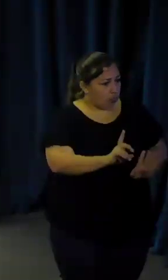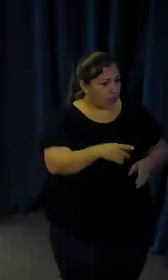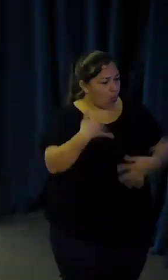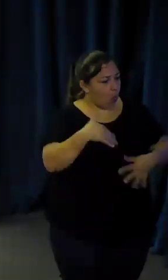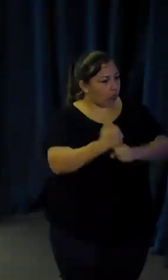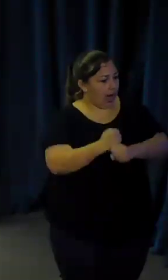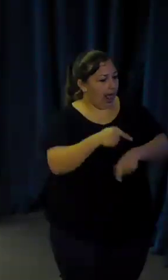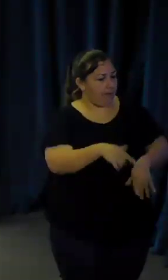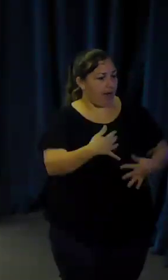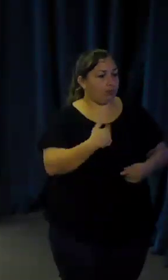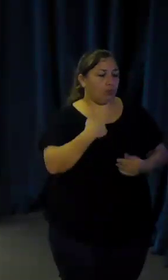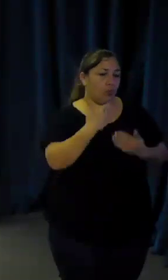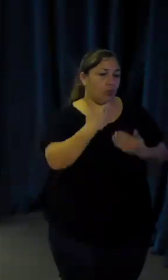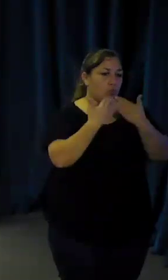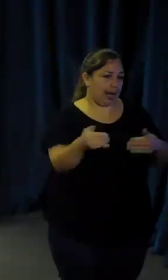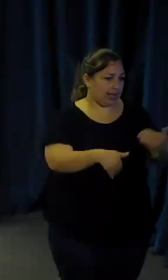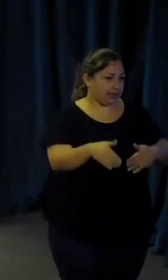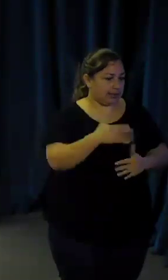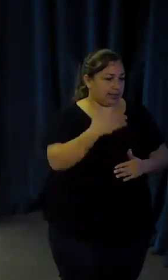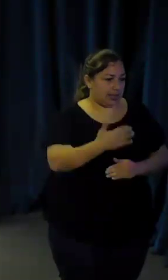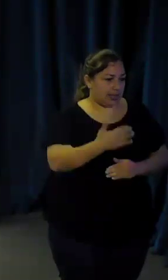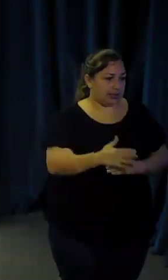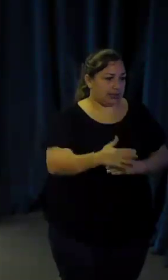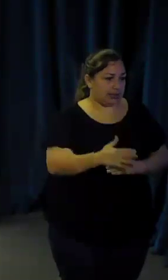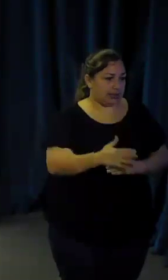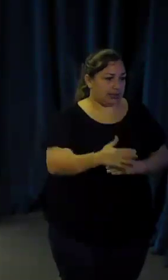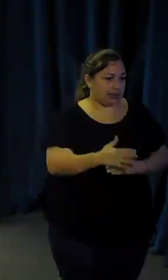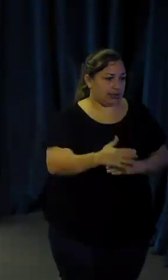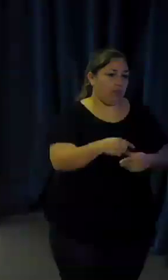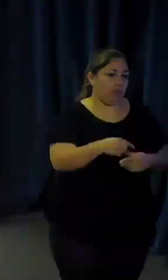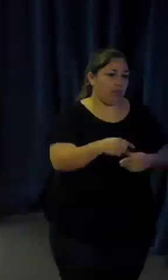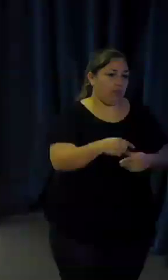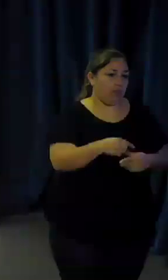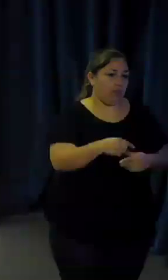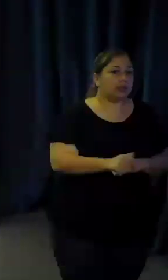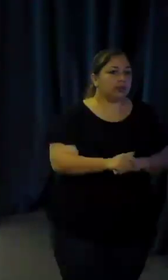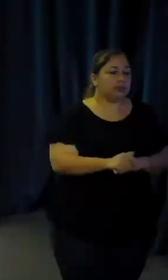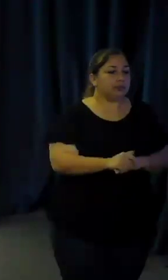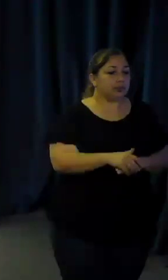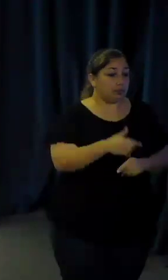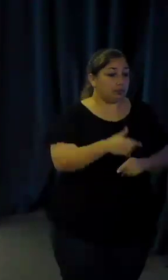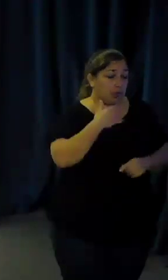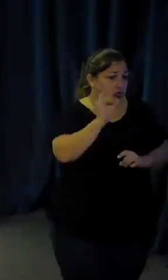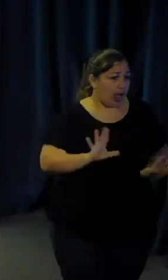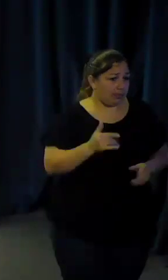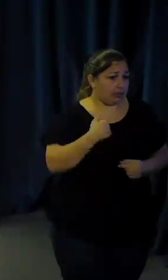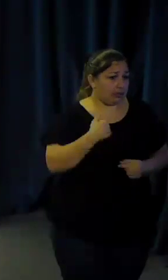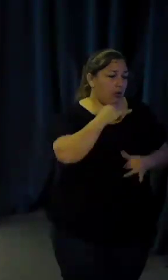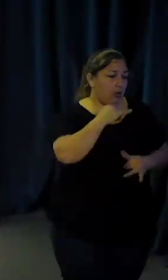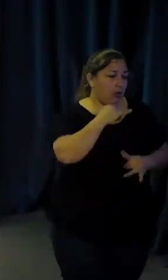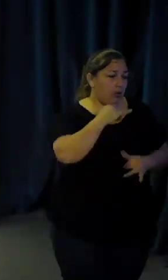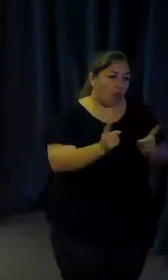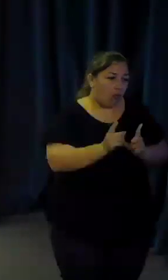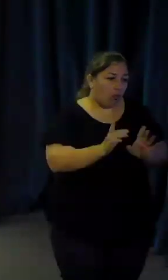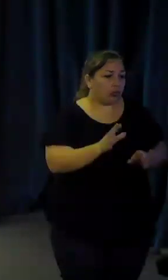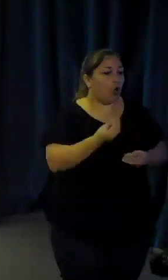mucho trabajo, así que muchas gracias a todos por participar y por hacer esto posible. Yo solamente les quiero contar un